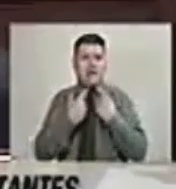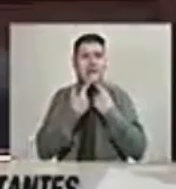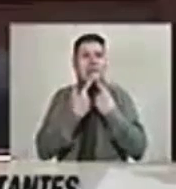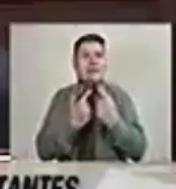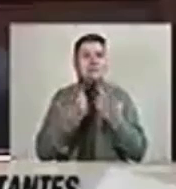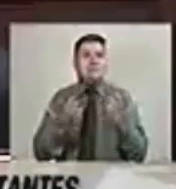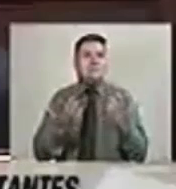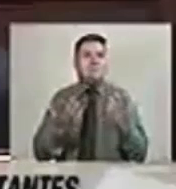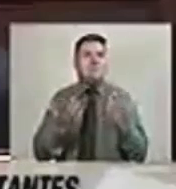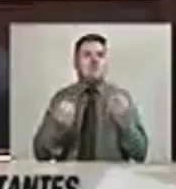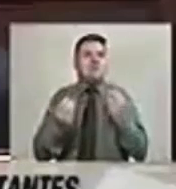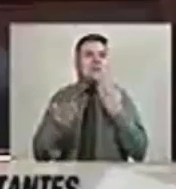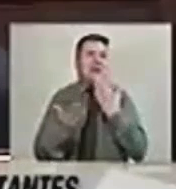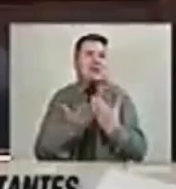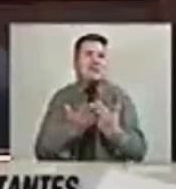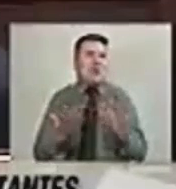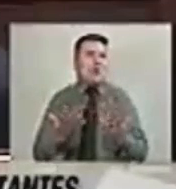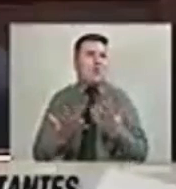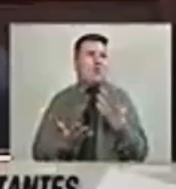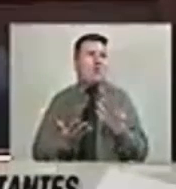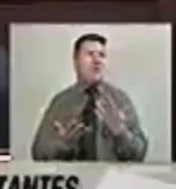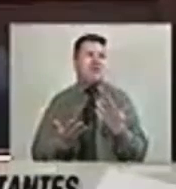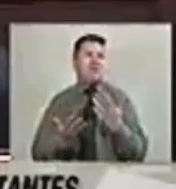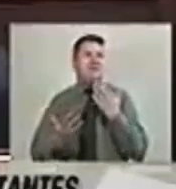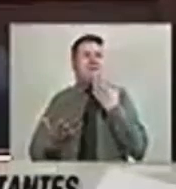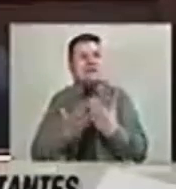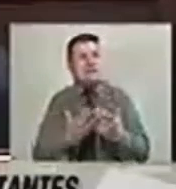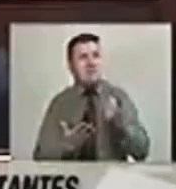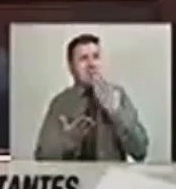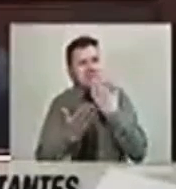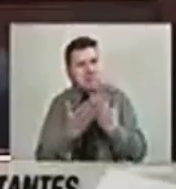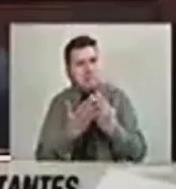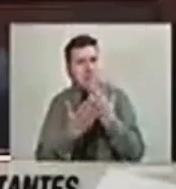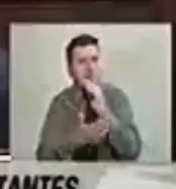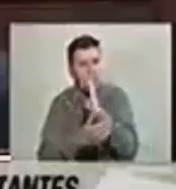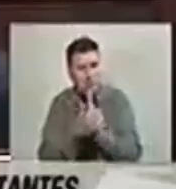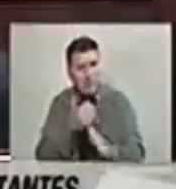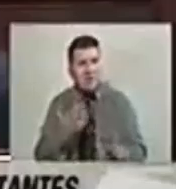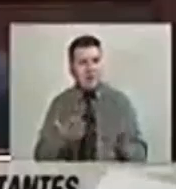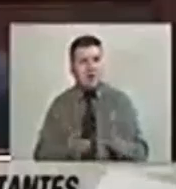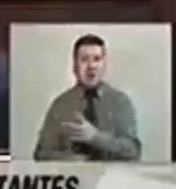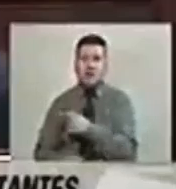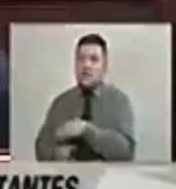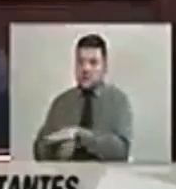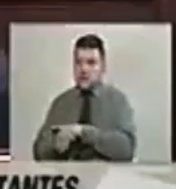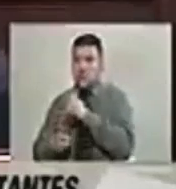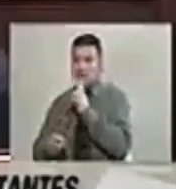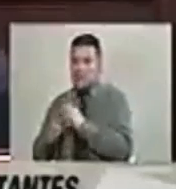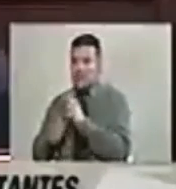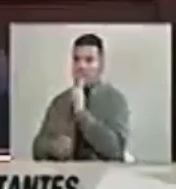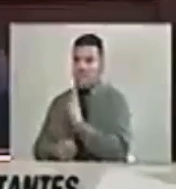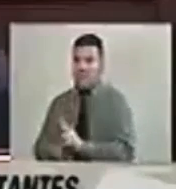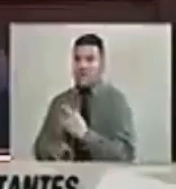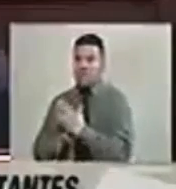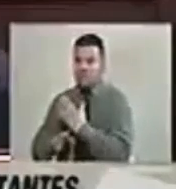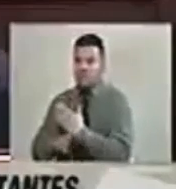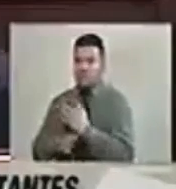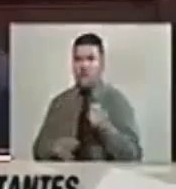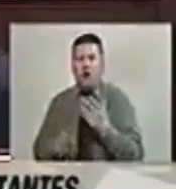palabras de agradecimiento por este gesto noble en un momento tan difícil que nos está tocando vivir en